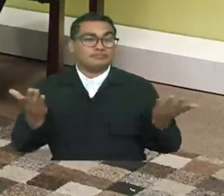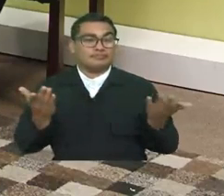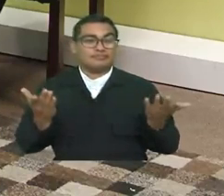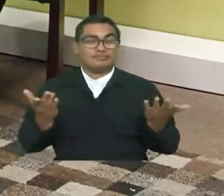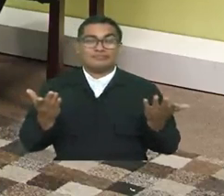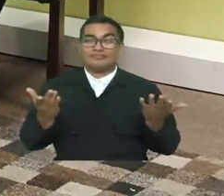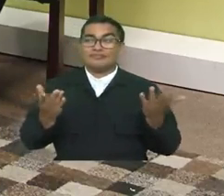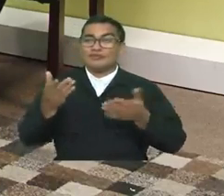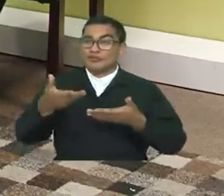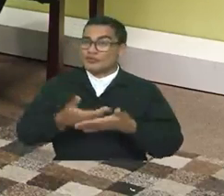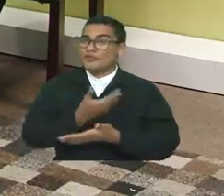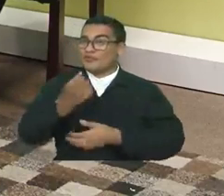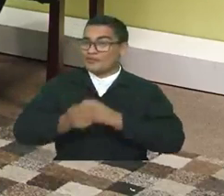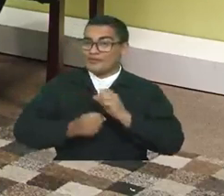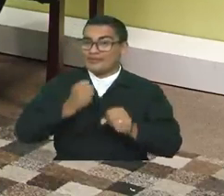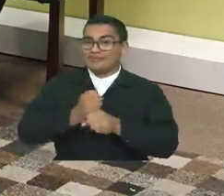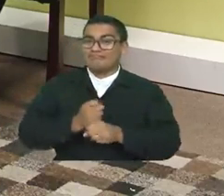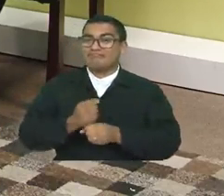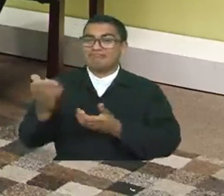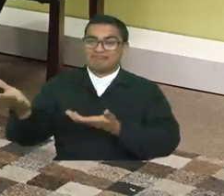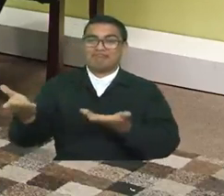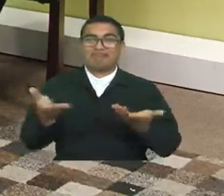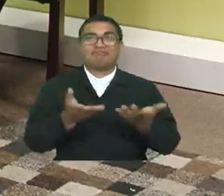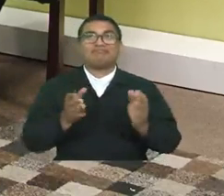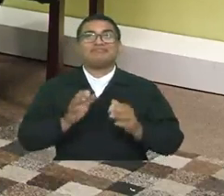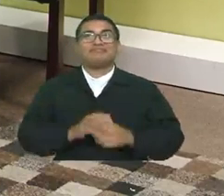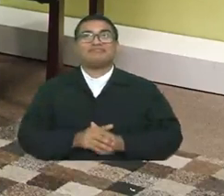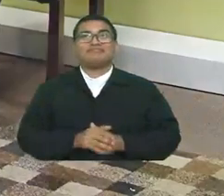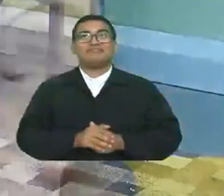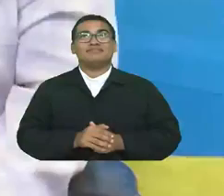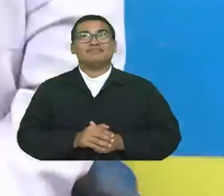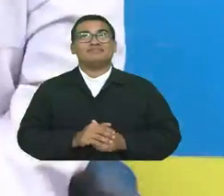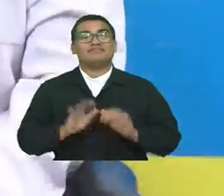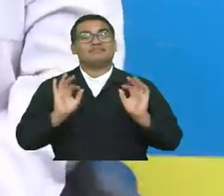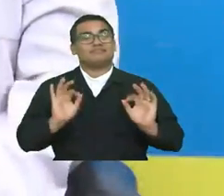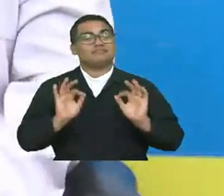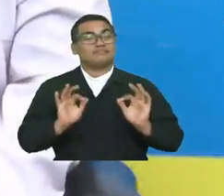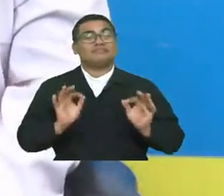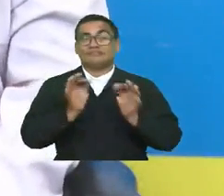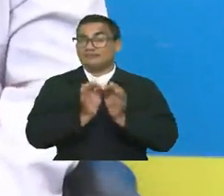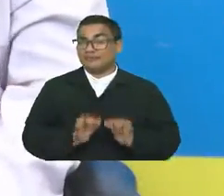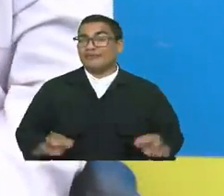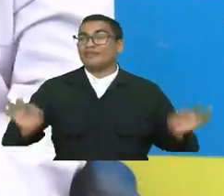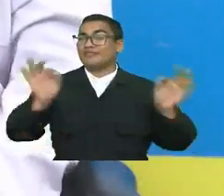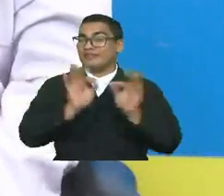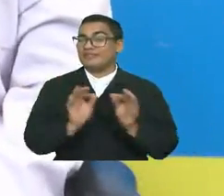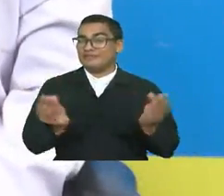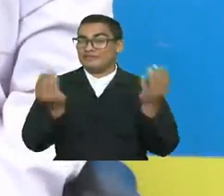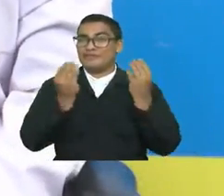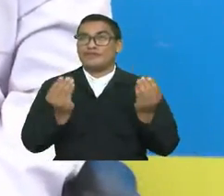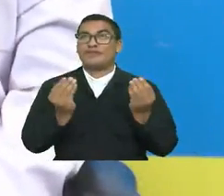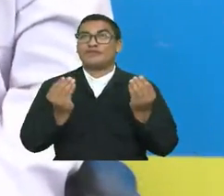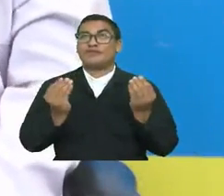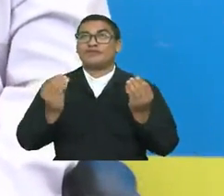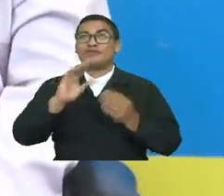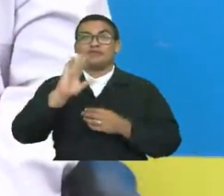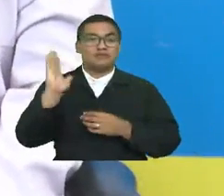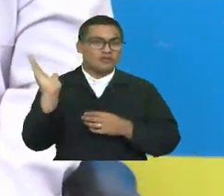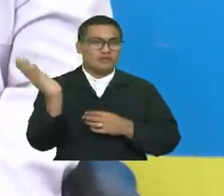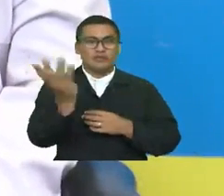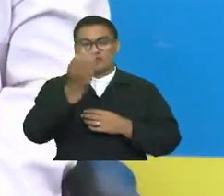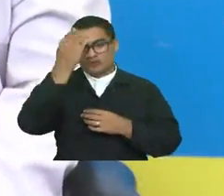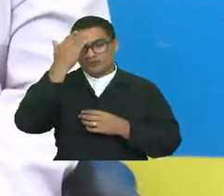este nuevo año. Bienvenida. Muchísimas bienvenida. Gracias. Bueno, fundamental, muchachos, que todos lo sabemos,